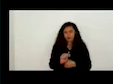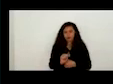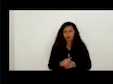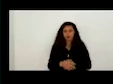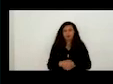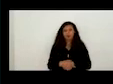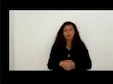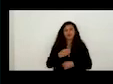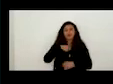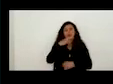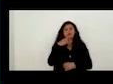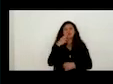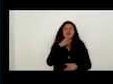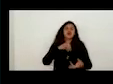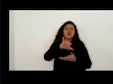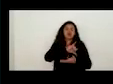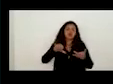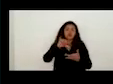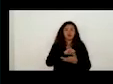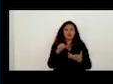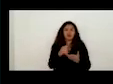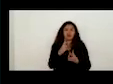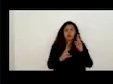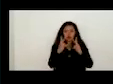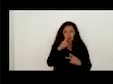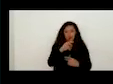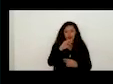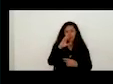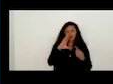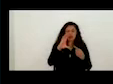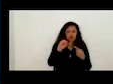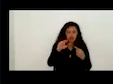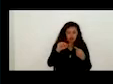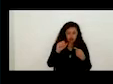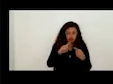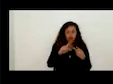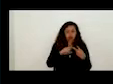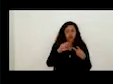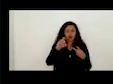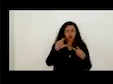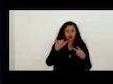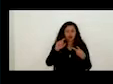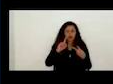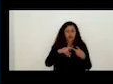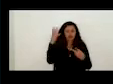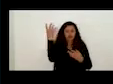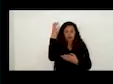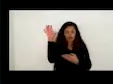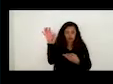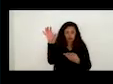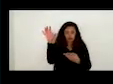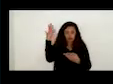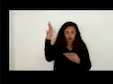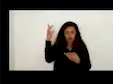los aceites vegetales como el de canola, el de oliva, el de girasol, el de maíz, sin